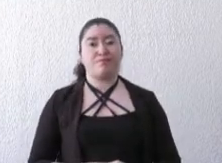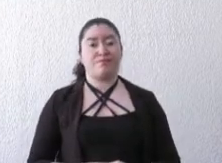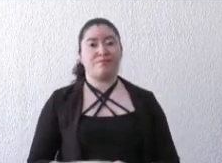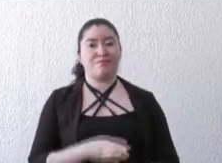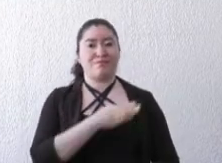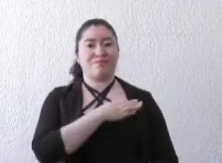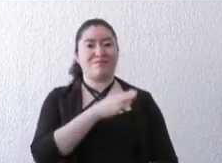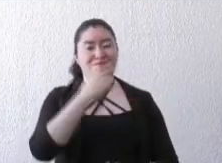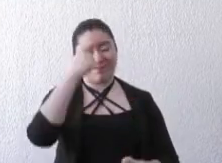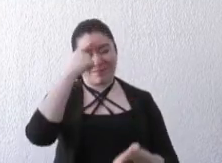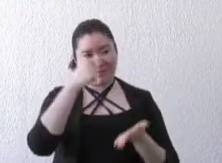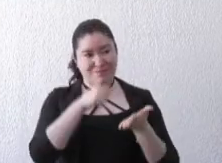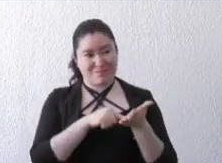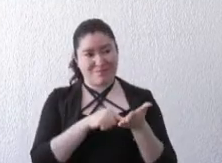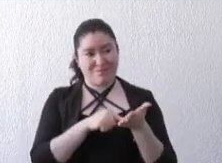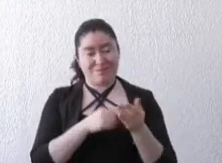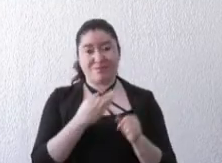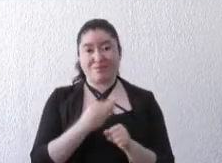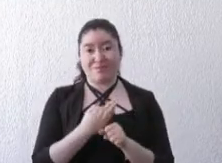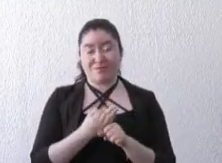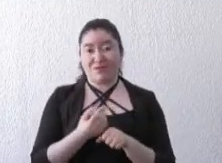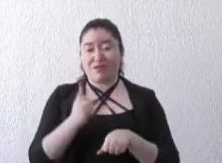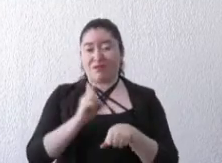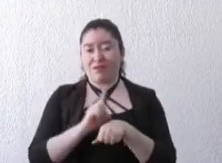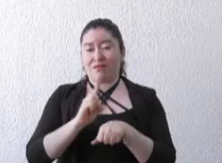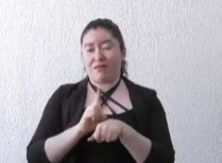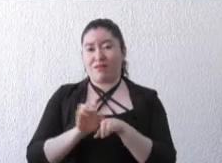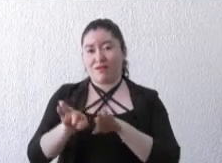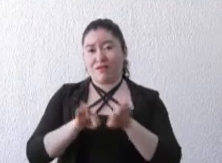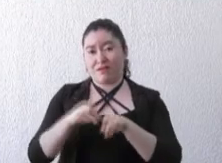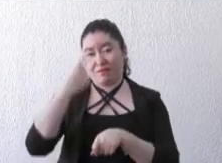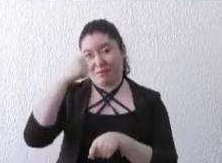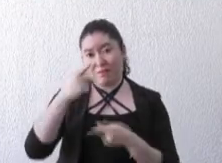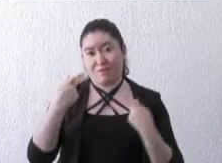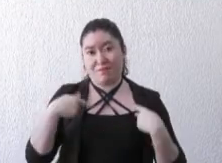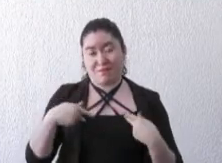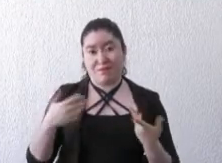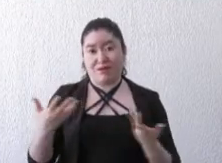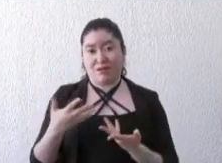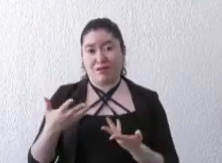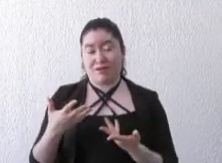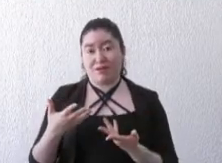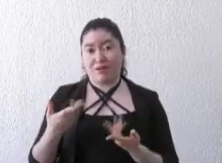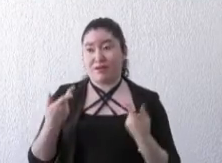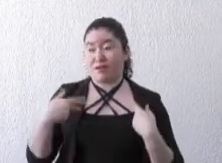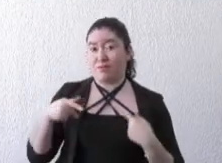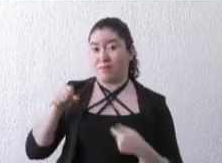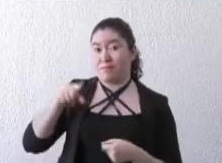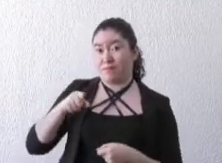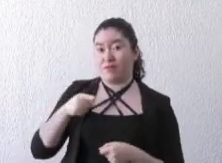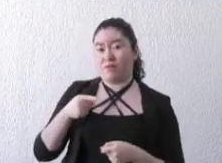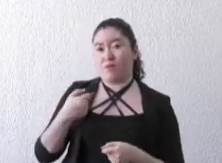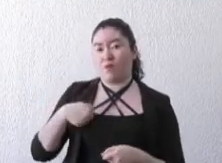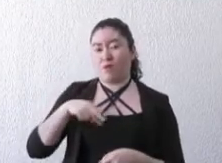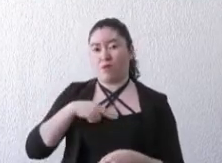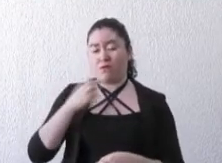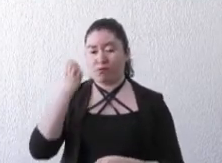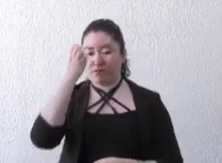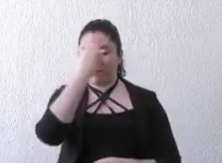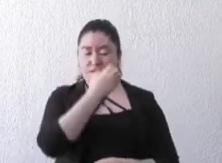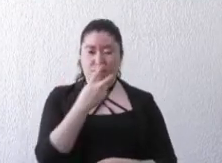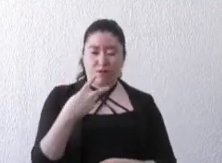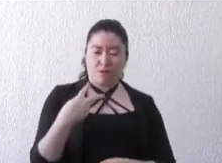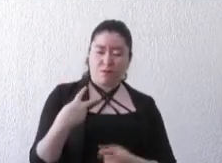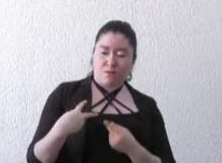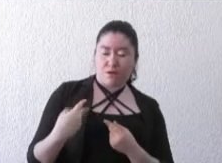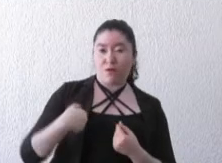creo que nos corresponde trabajar todos los días para la ciudadanía, y a la ciudadanía le corresponde evaluarnos y participar en la